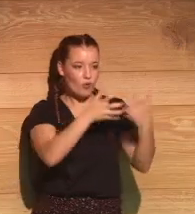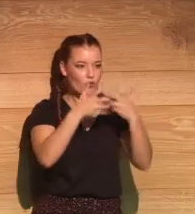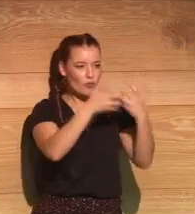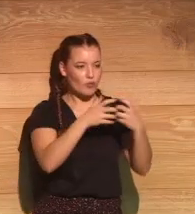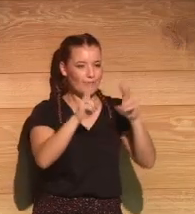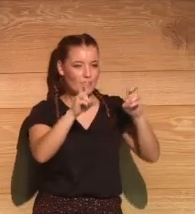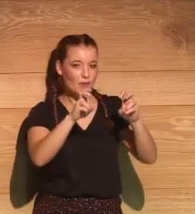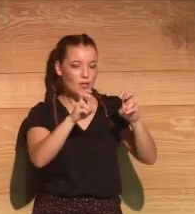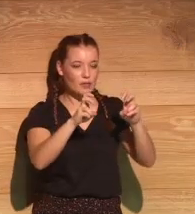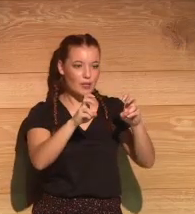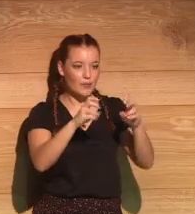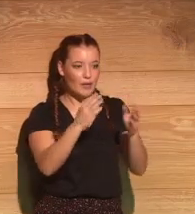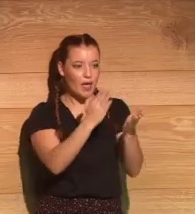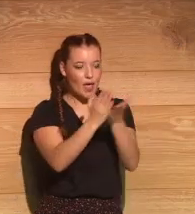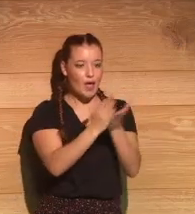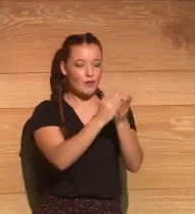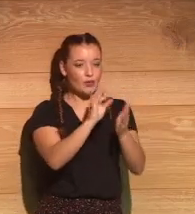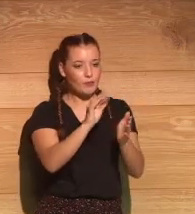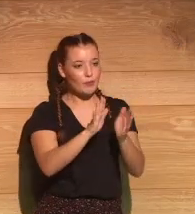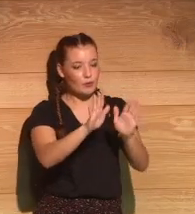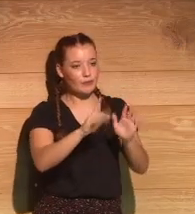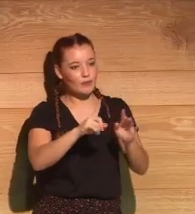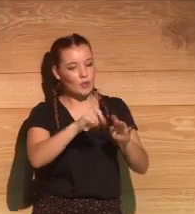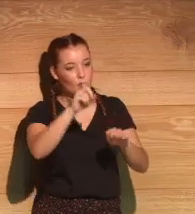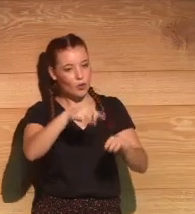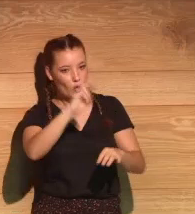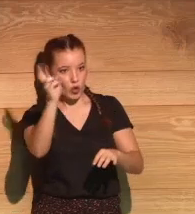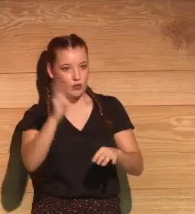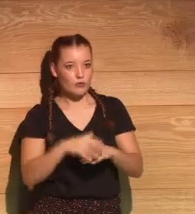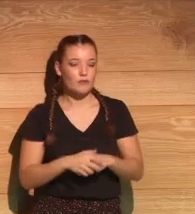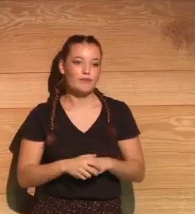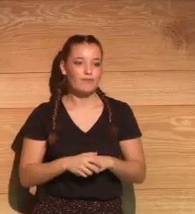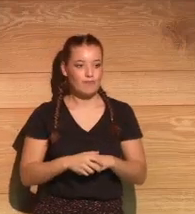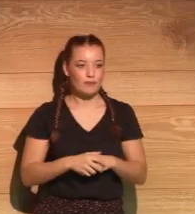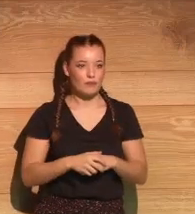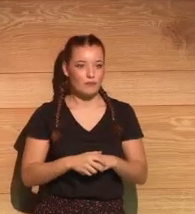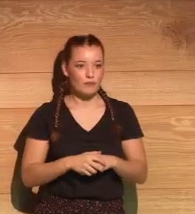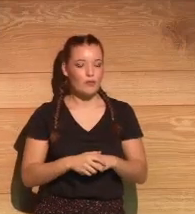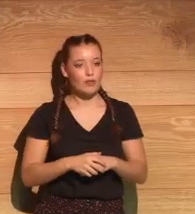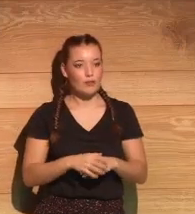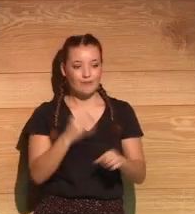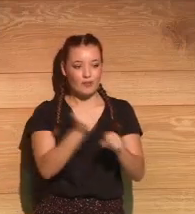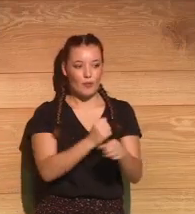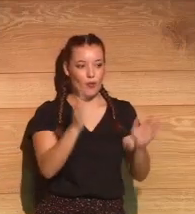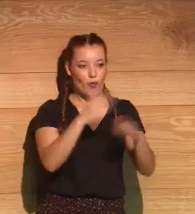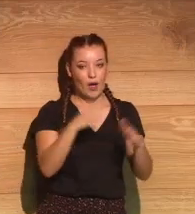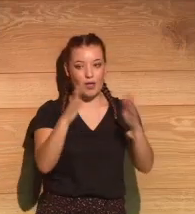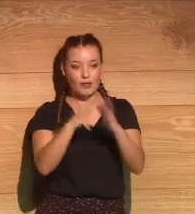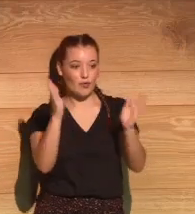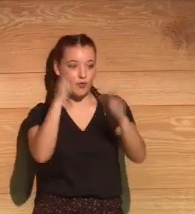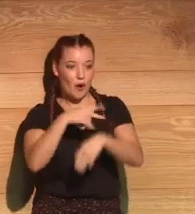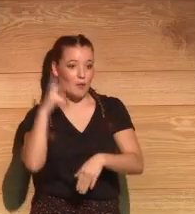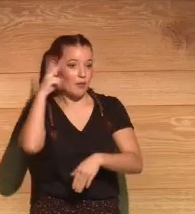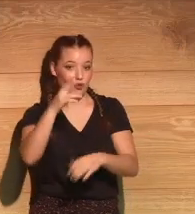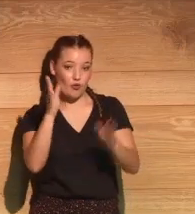académicos, ¿no? Y querían integrar, y de hecho el lema era Juventud Sin Futuro, sin paro, sin curro, sin casa, sin curro, sin pensión,